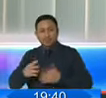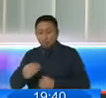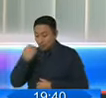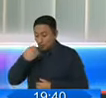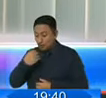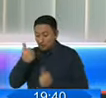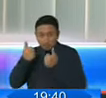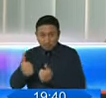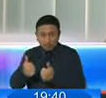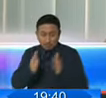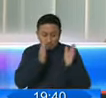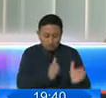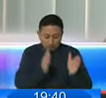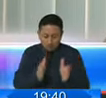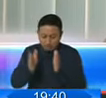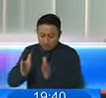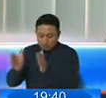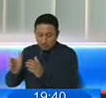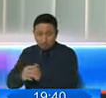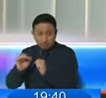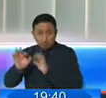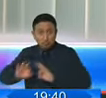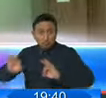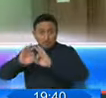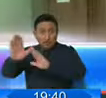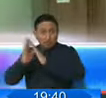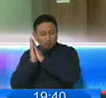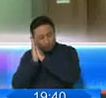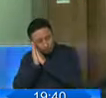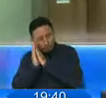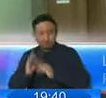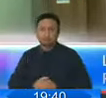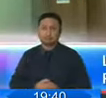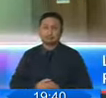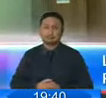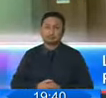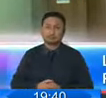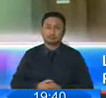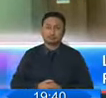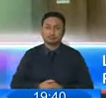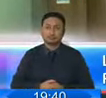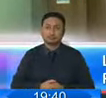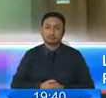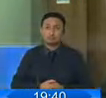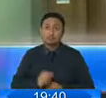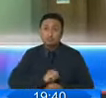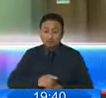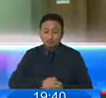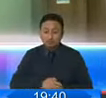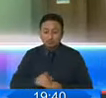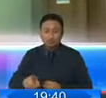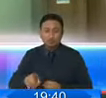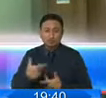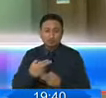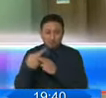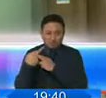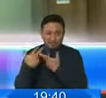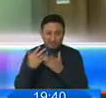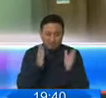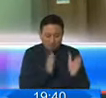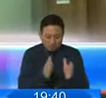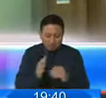alimentarse adecuadamente, tiempos para dormir adecuadamente. Dedicar unas cuantas horas a esas asignaturas, realizar